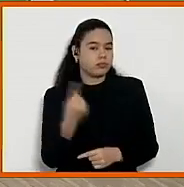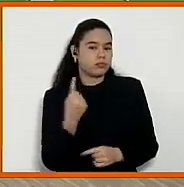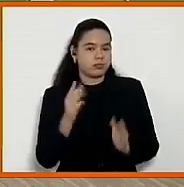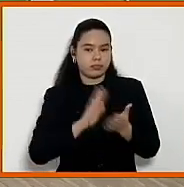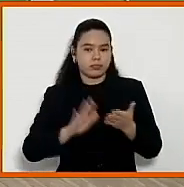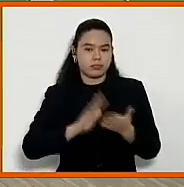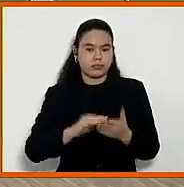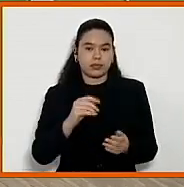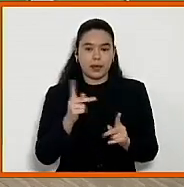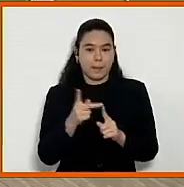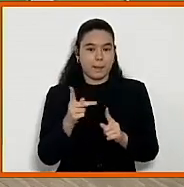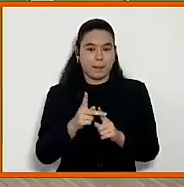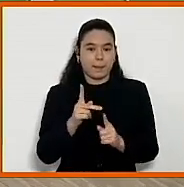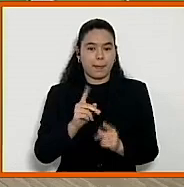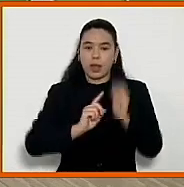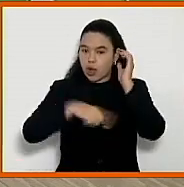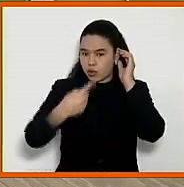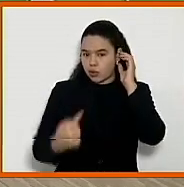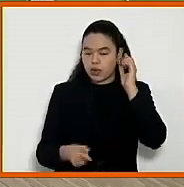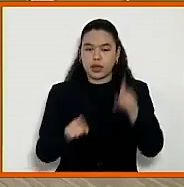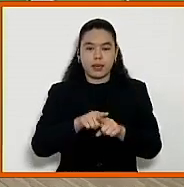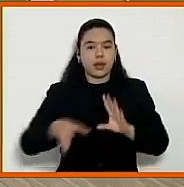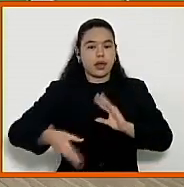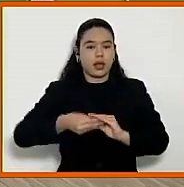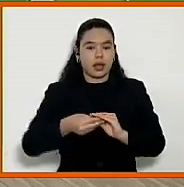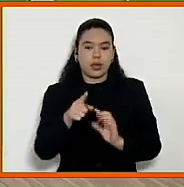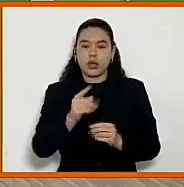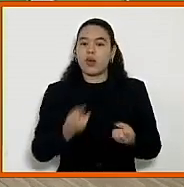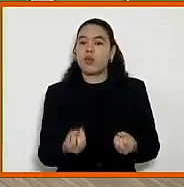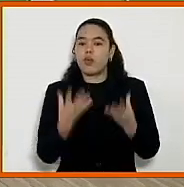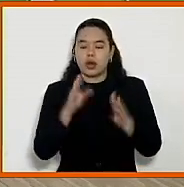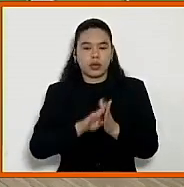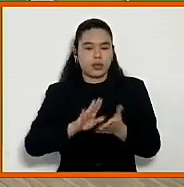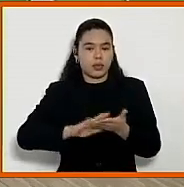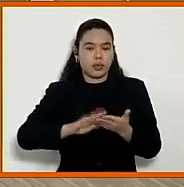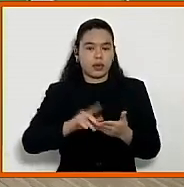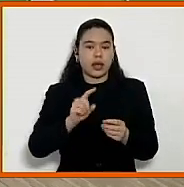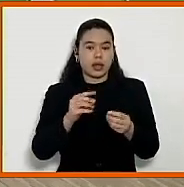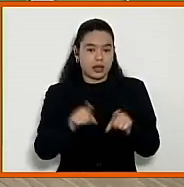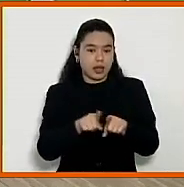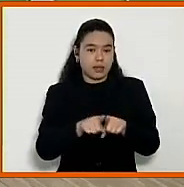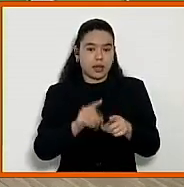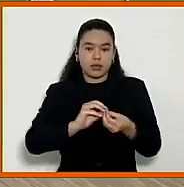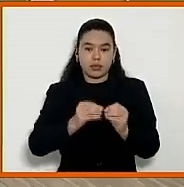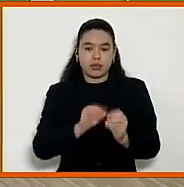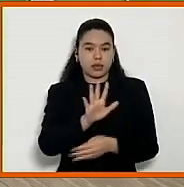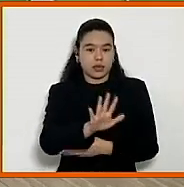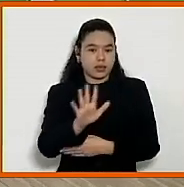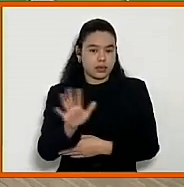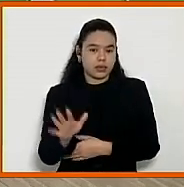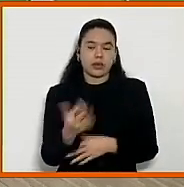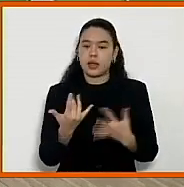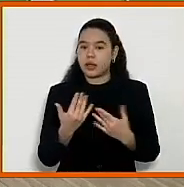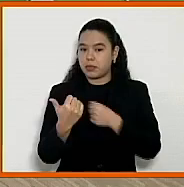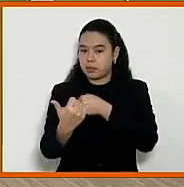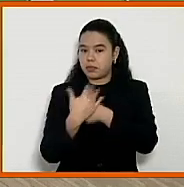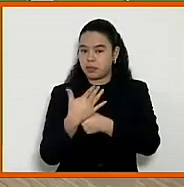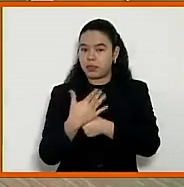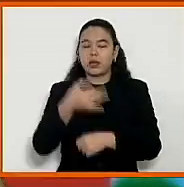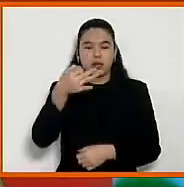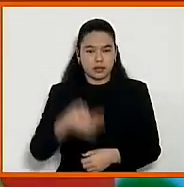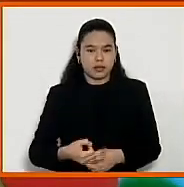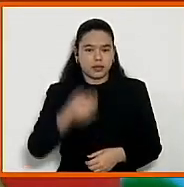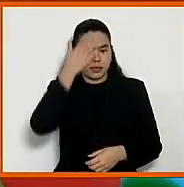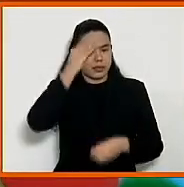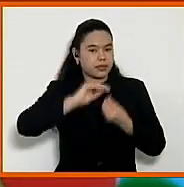hacer es enviar la palabra diaria más el monto más el número con el que vas a jugar al 555 y esperar el mensaje de confirmación. Tu